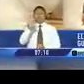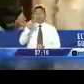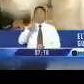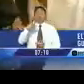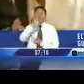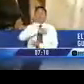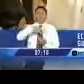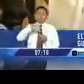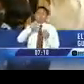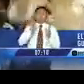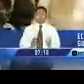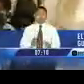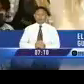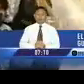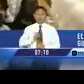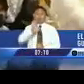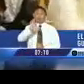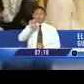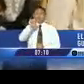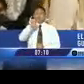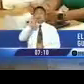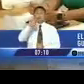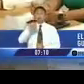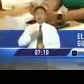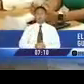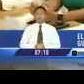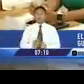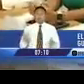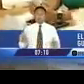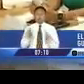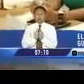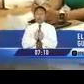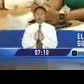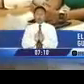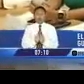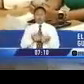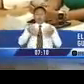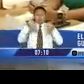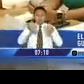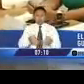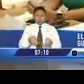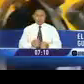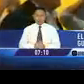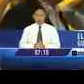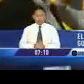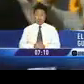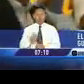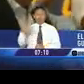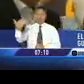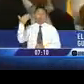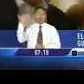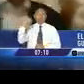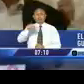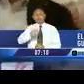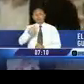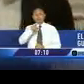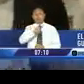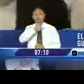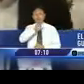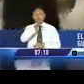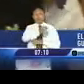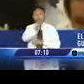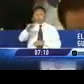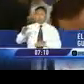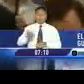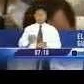Guayas, siendo Vicente Tallano su binomio. Asimismo, se ratificaron las candidaturas para las alcaldías de los otros 24 cantones